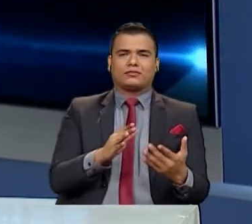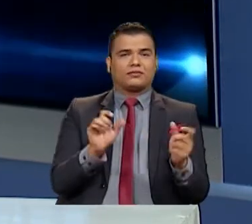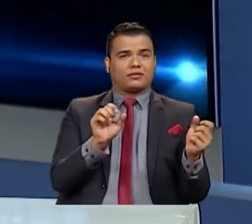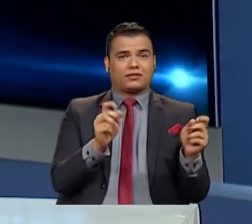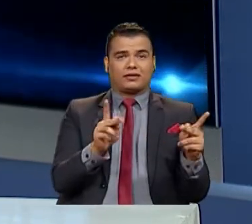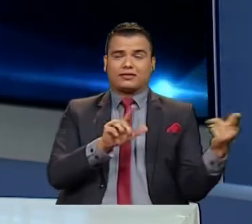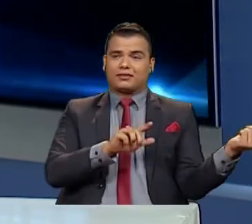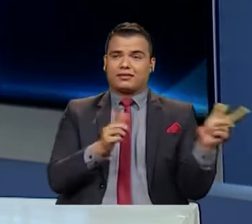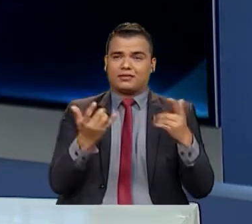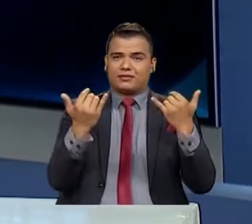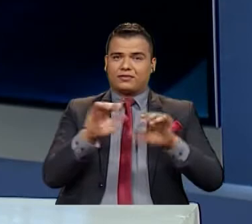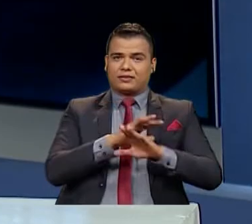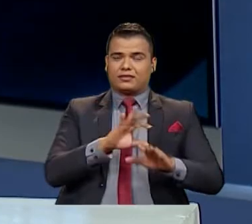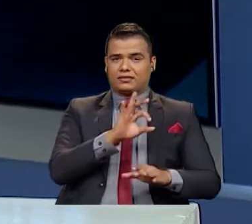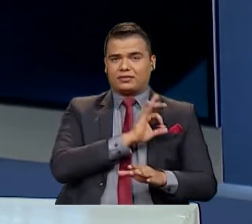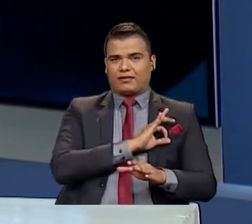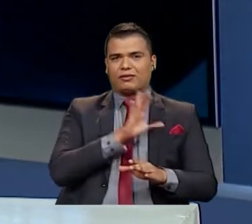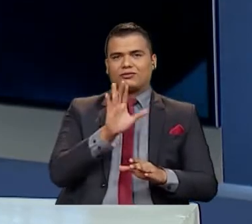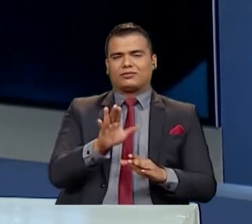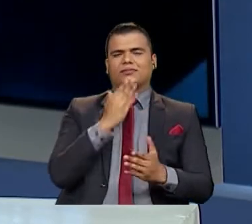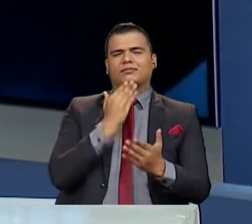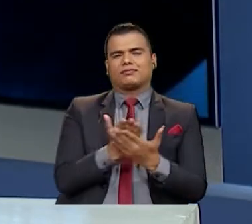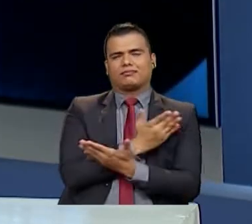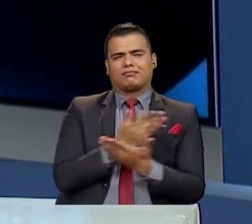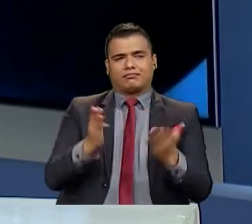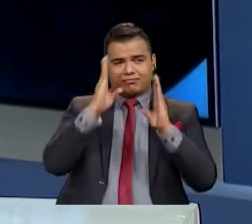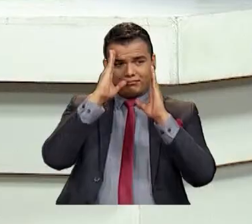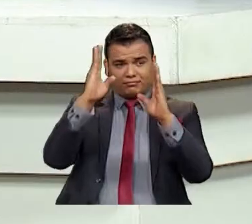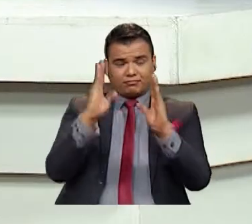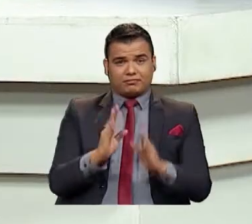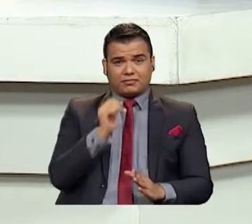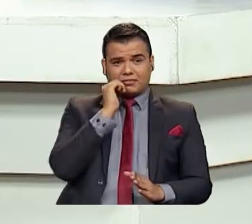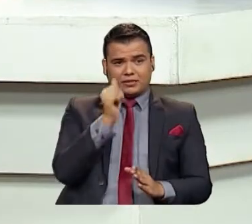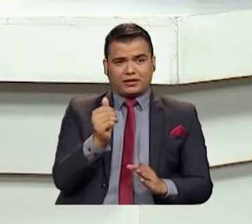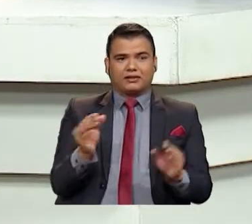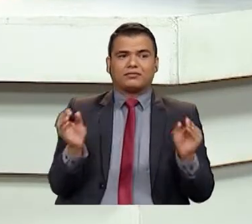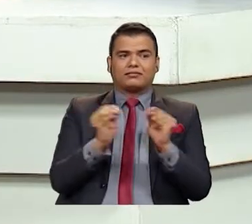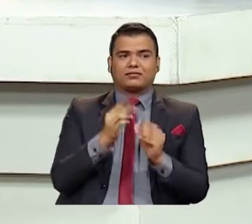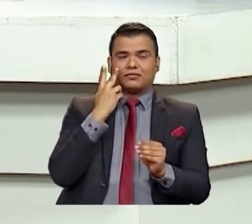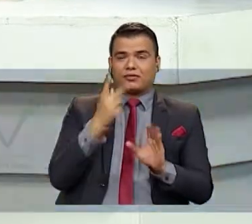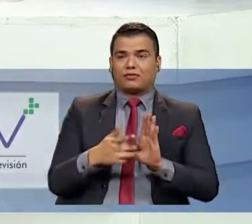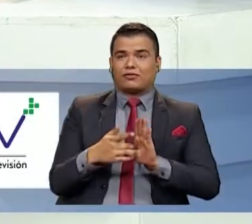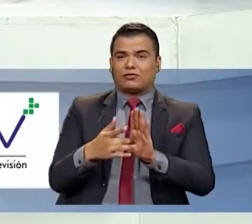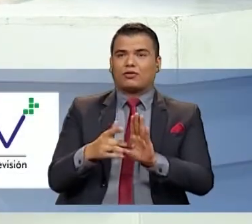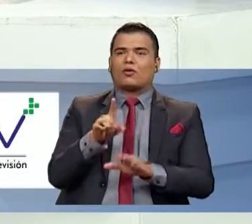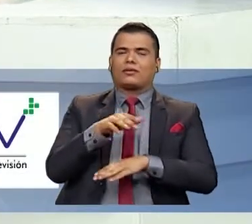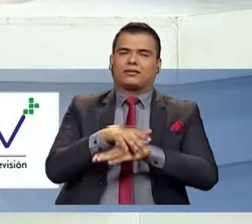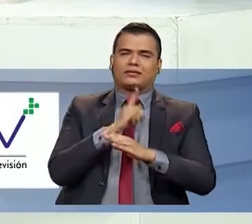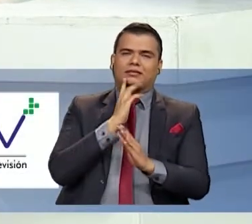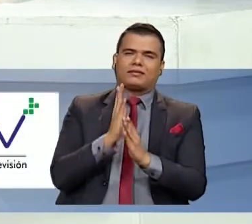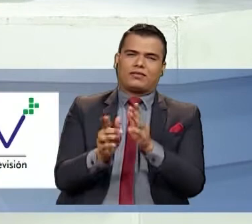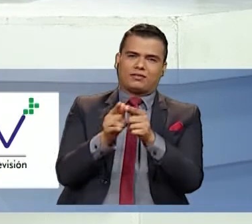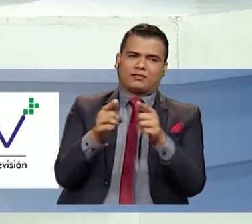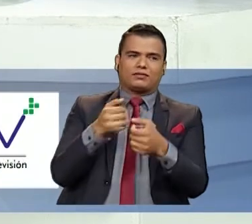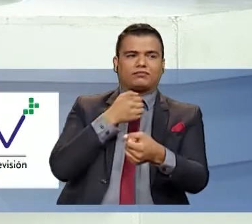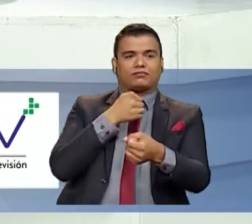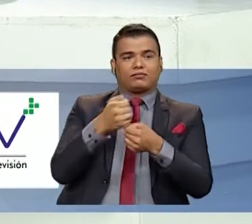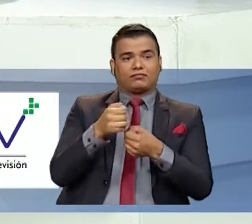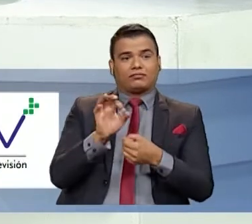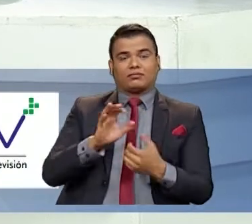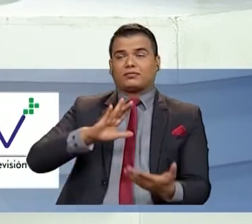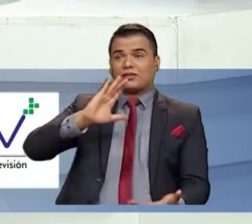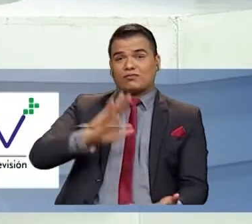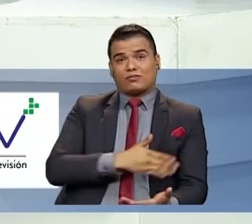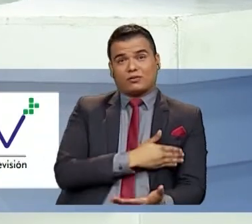nuestra emisión en este sábado. Gracias por su sintonía. Mañana vamos a estar a la 1 de la tarde con ustedes también.